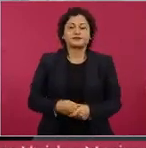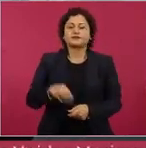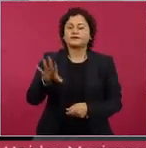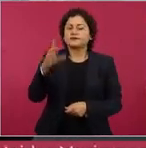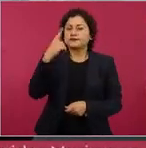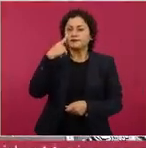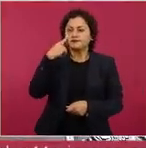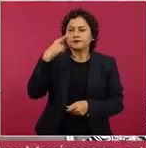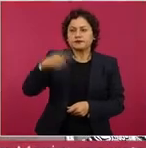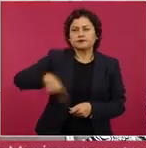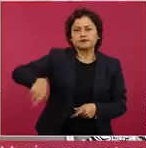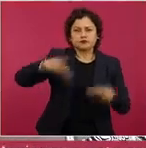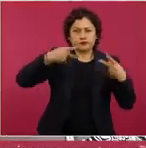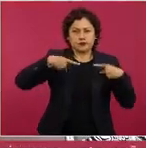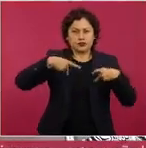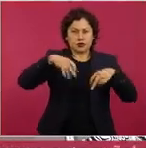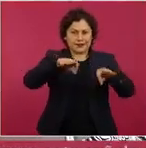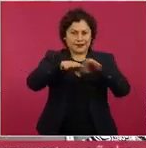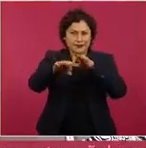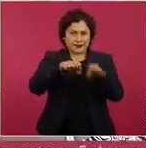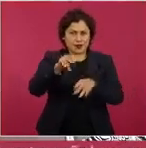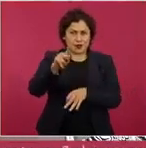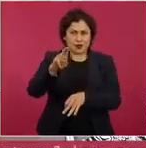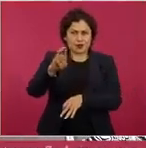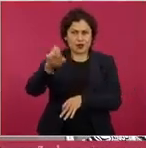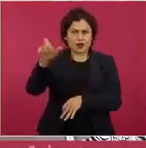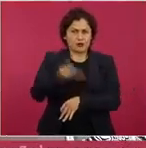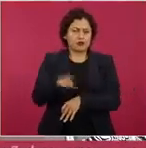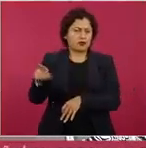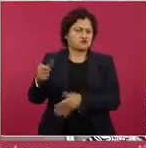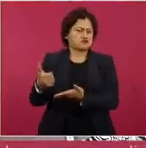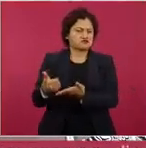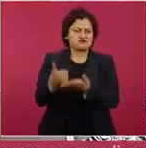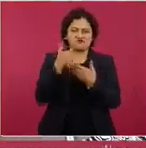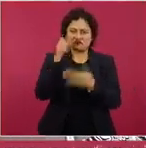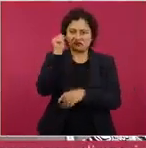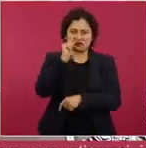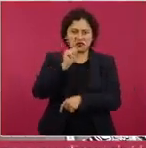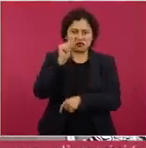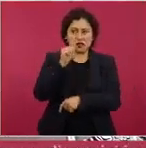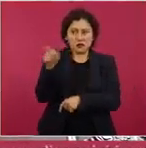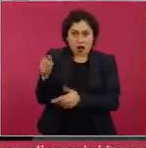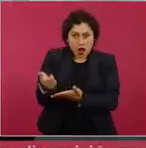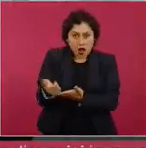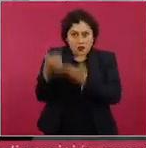nos han ayudado. Con ellos estamos rescatando a Pemex.